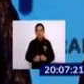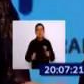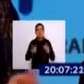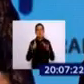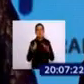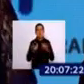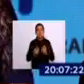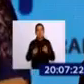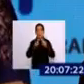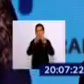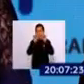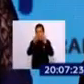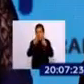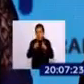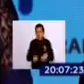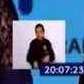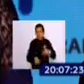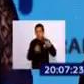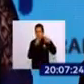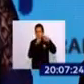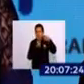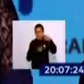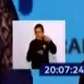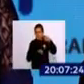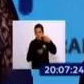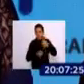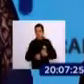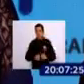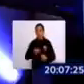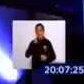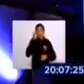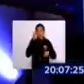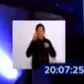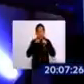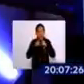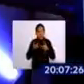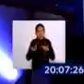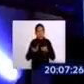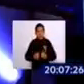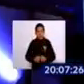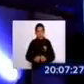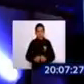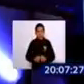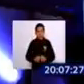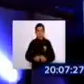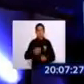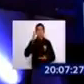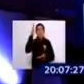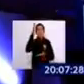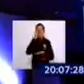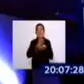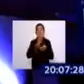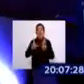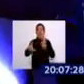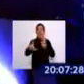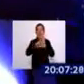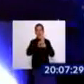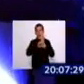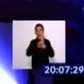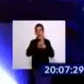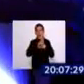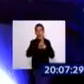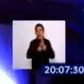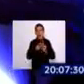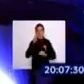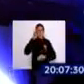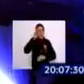Consulta popular. Pregunta 1. ¿Está usted de acuerdo con que se derogue la ley orgánica para evitar